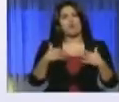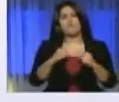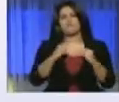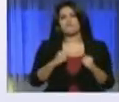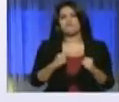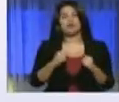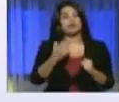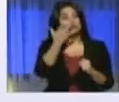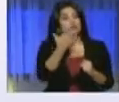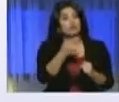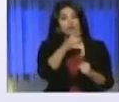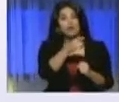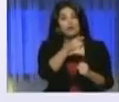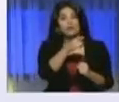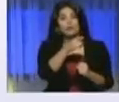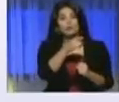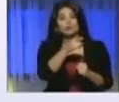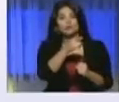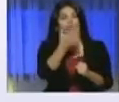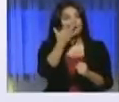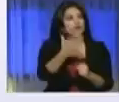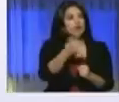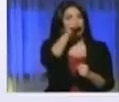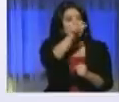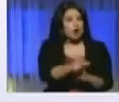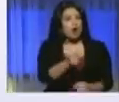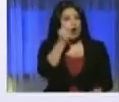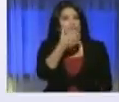ve Fidel Castro Ruz.